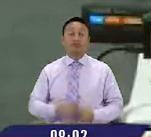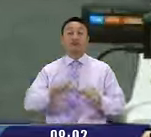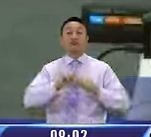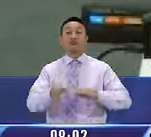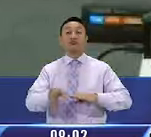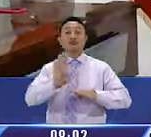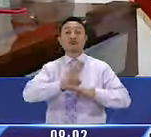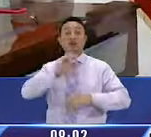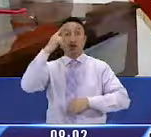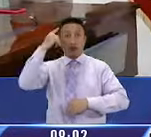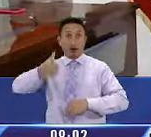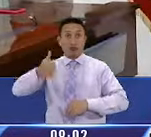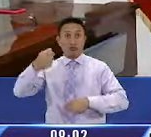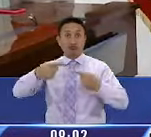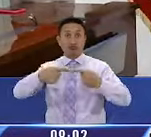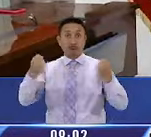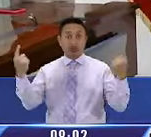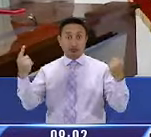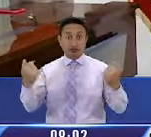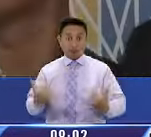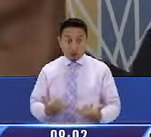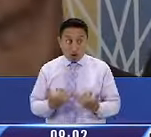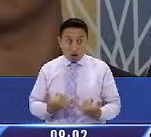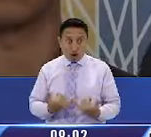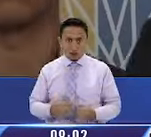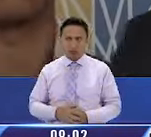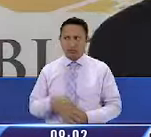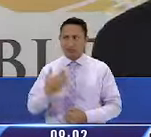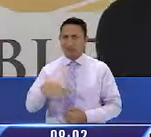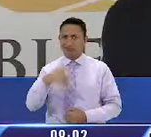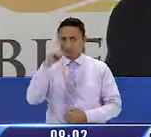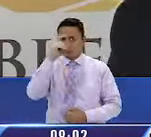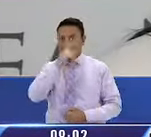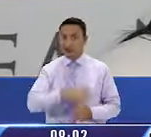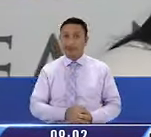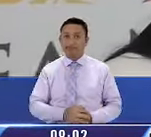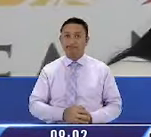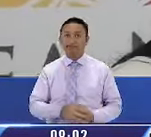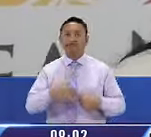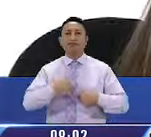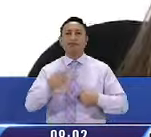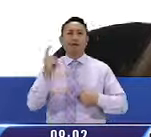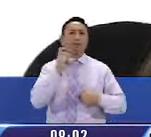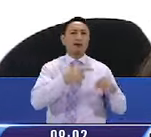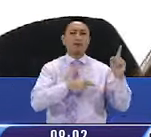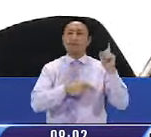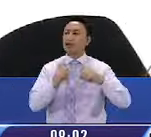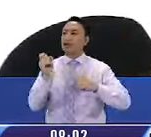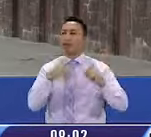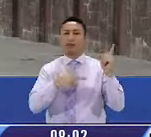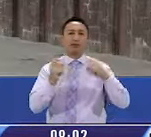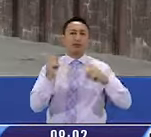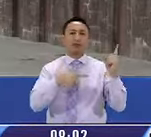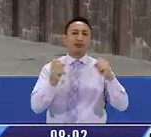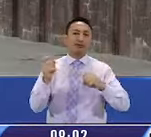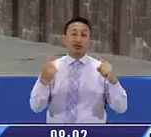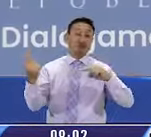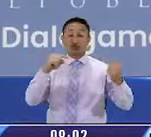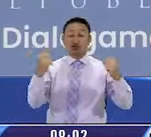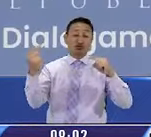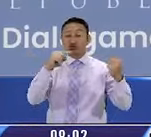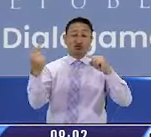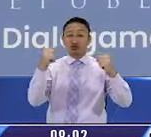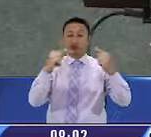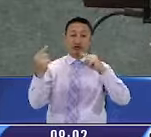el Ejecutivo parece ser más grave de lo que se esperaba. Los cuestionamientos y acusaciones entre ambos poderes del